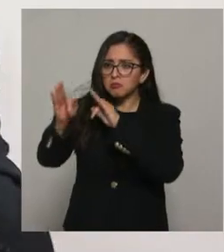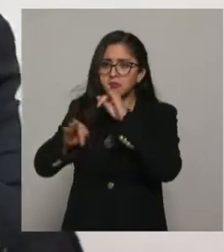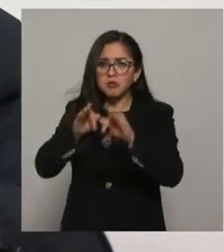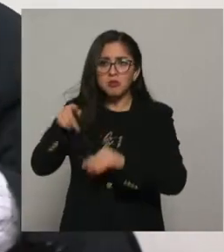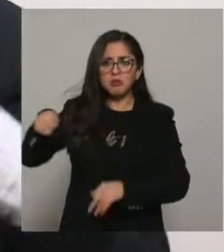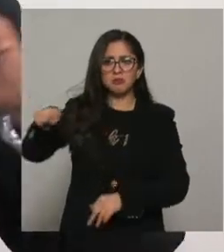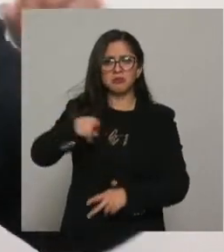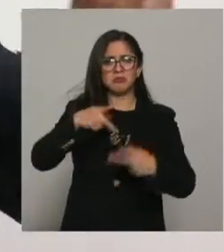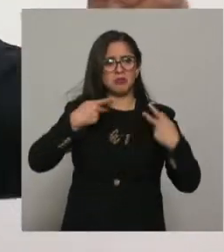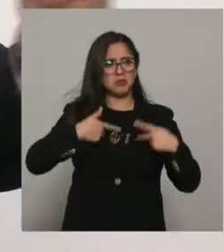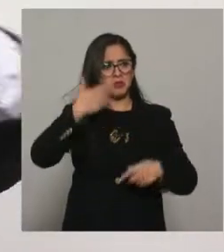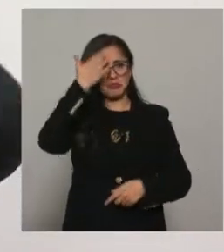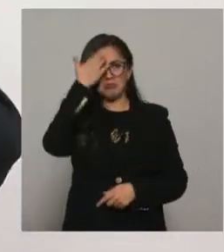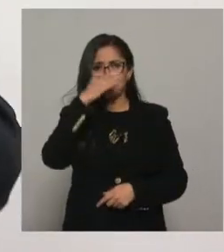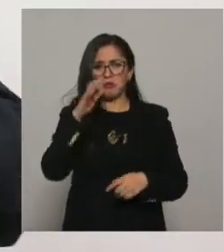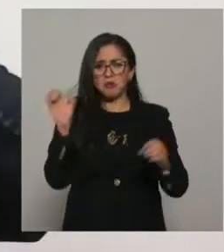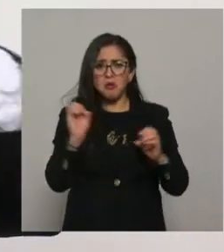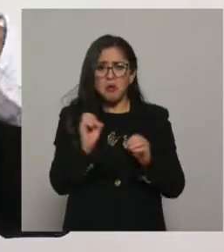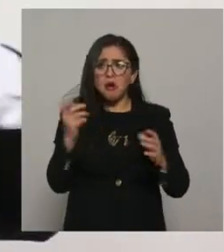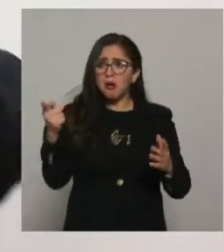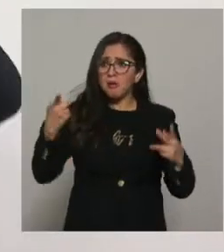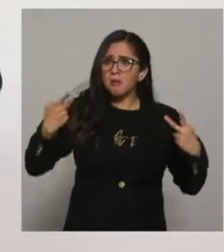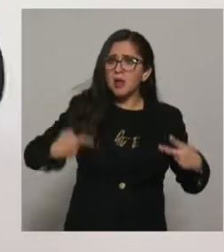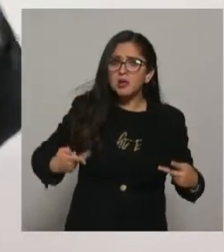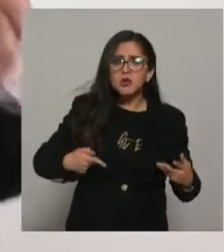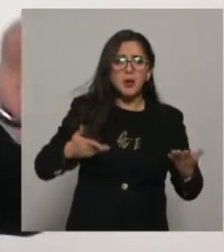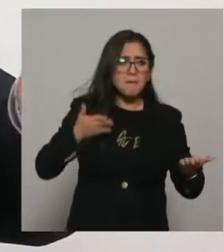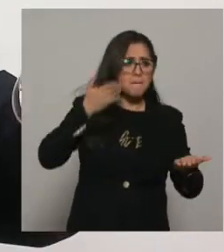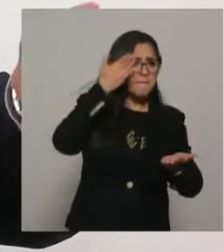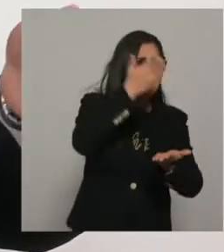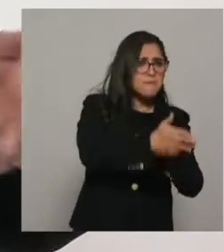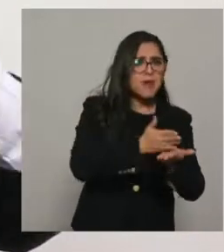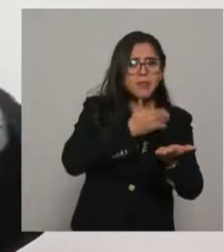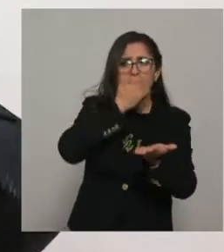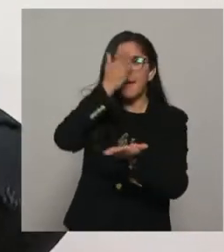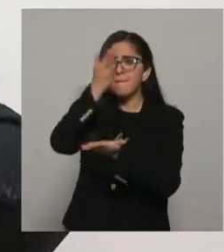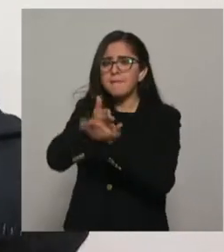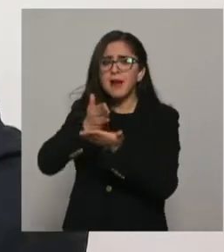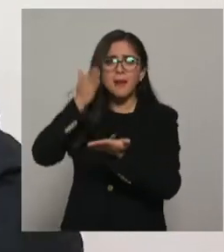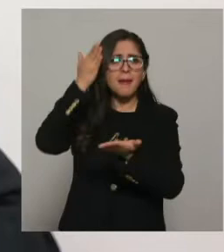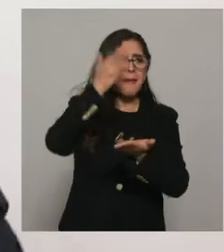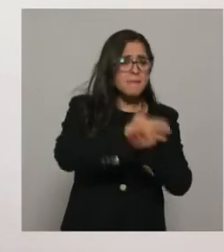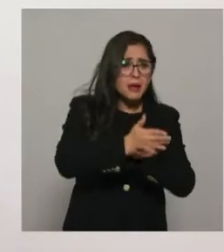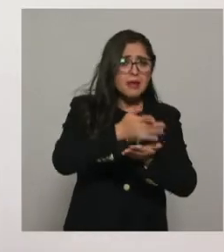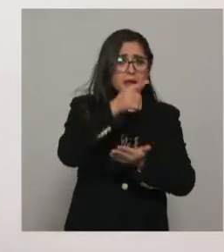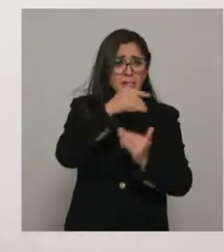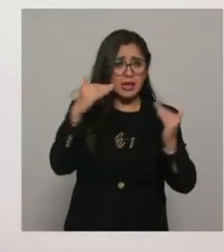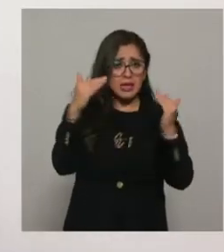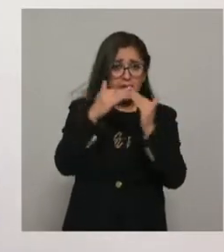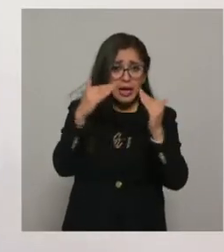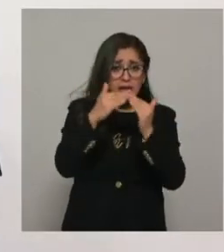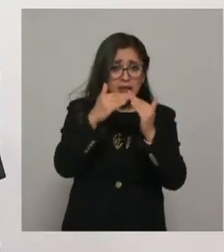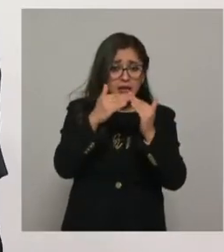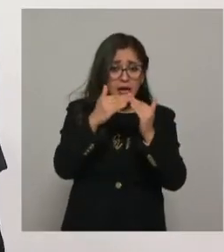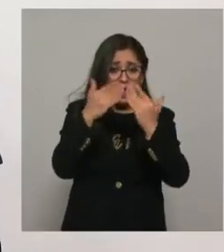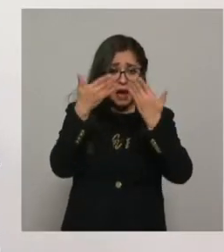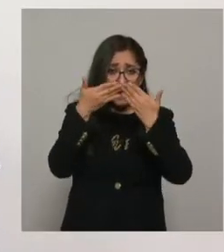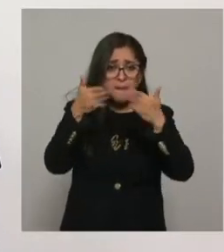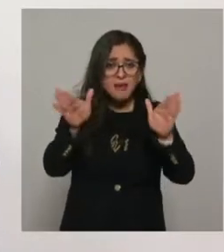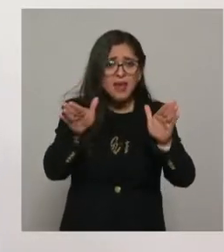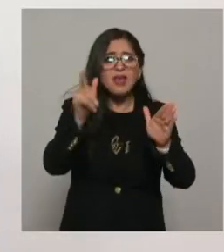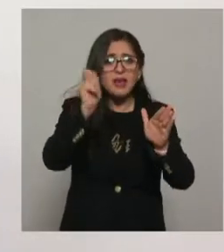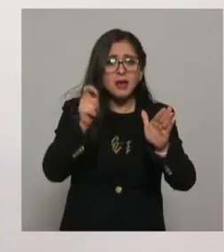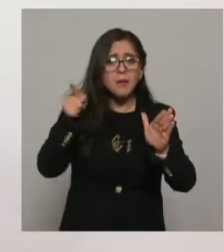la gente vemos que anda de un lado a otro, y donde están las puertas abiertas es el primer año, pero además